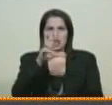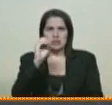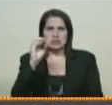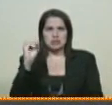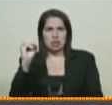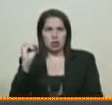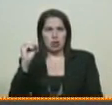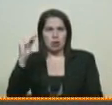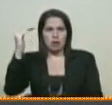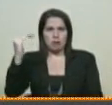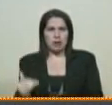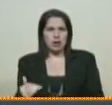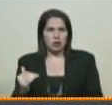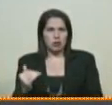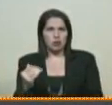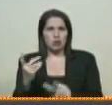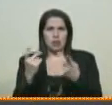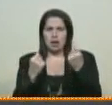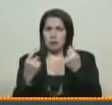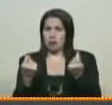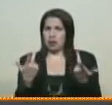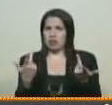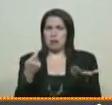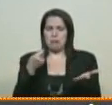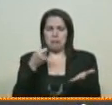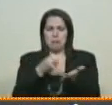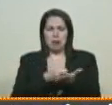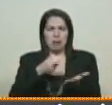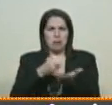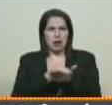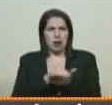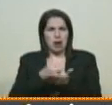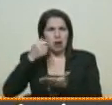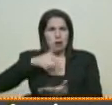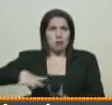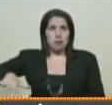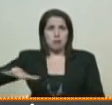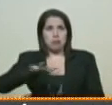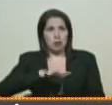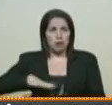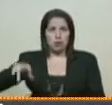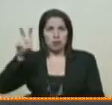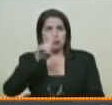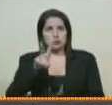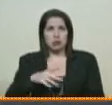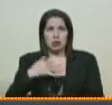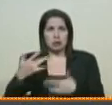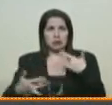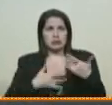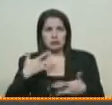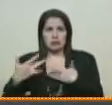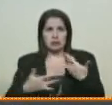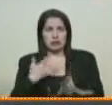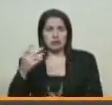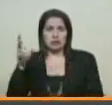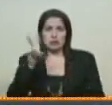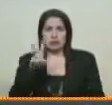menos de la moneda para garantizarle al pueblo de Venezuela sus actividades comerciales y